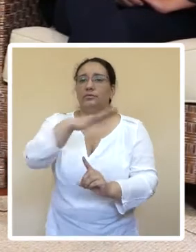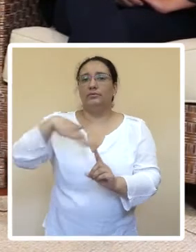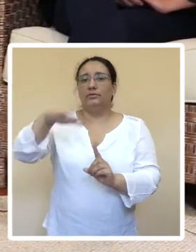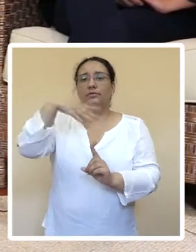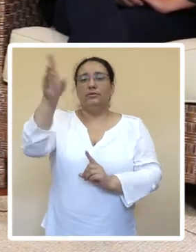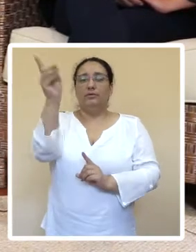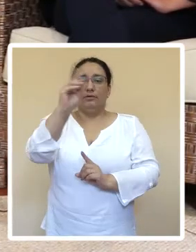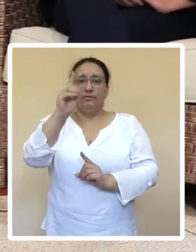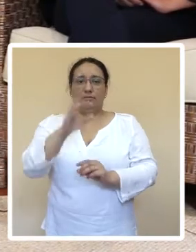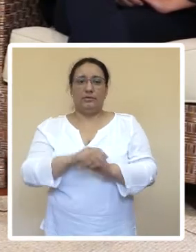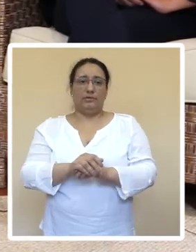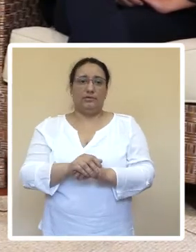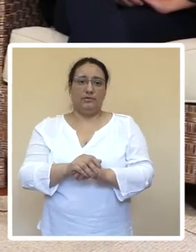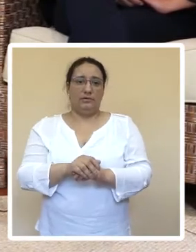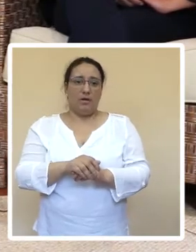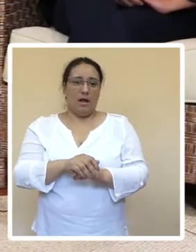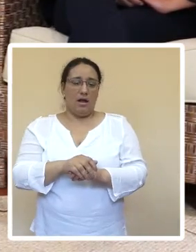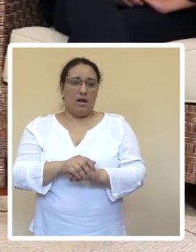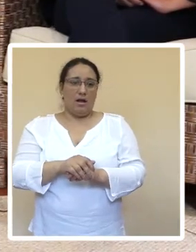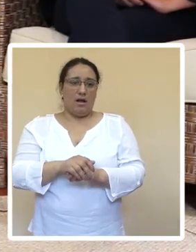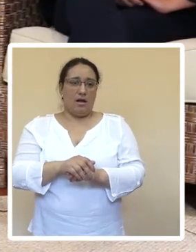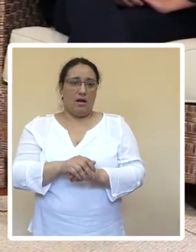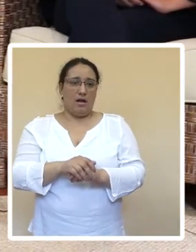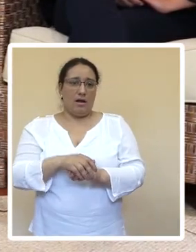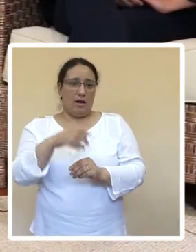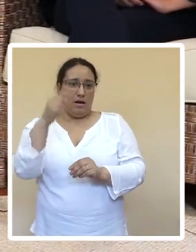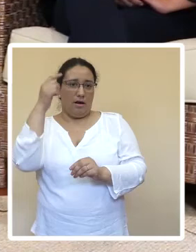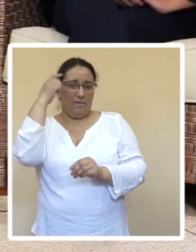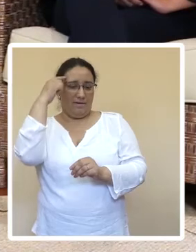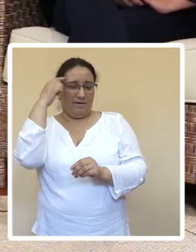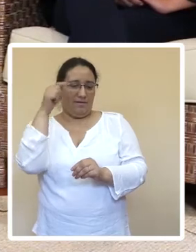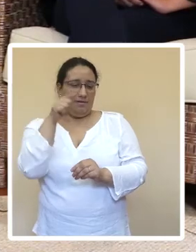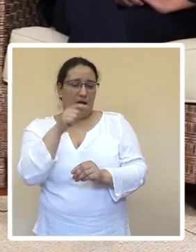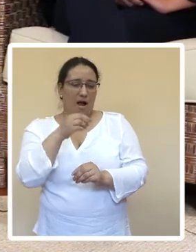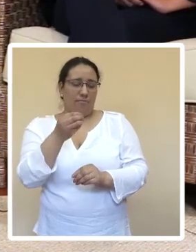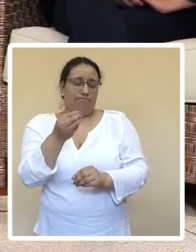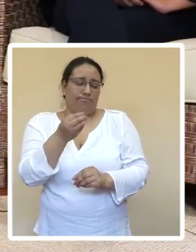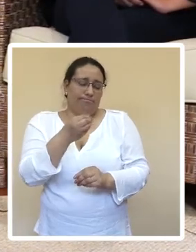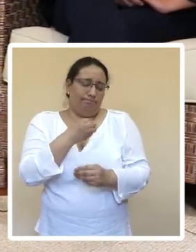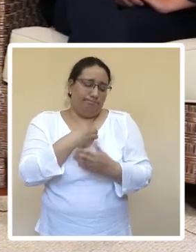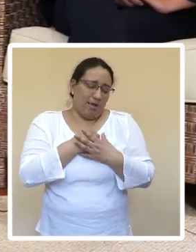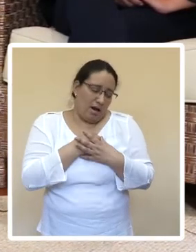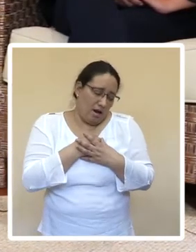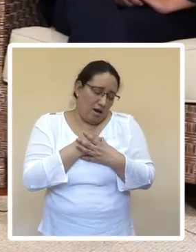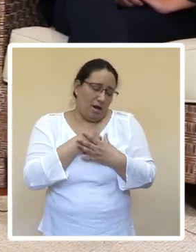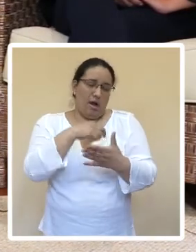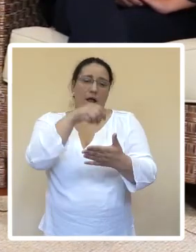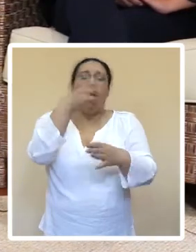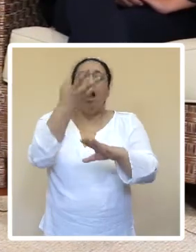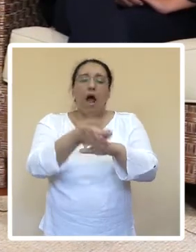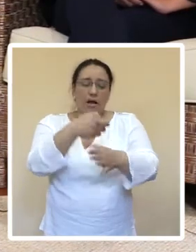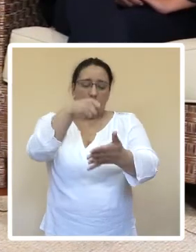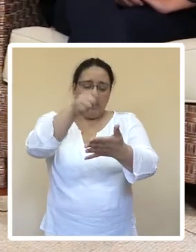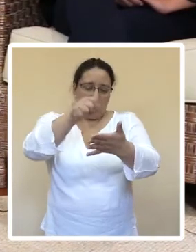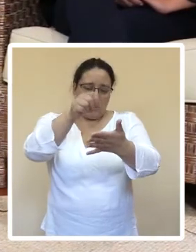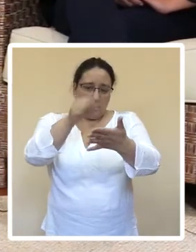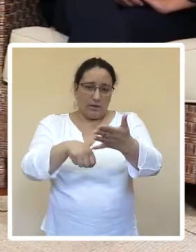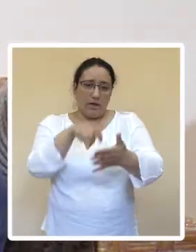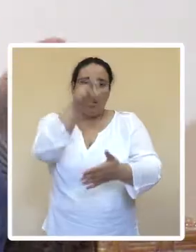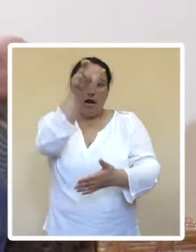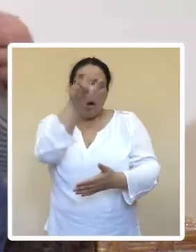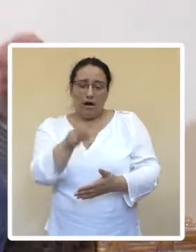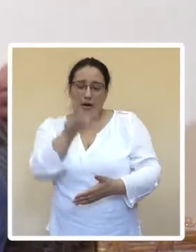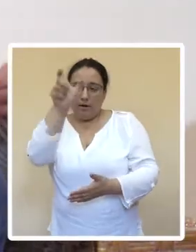de discapacidad y tratarlo como empobrecer a la persona, o porque la ley te exige tener una persona,